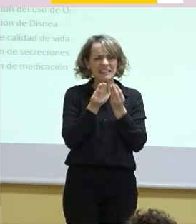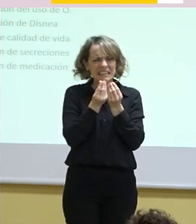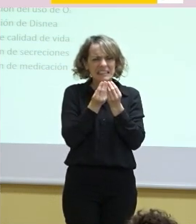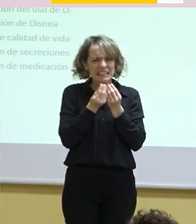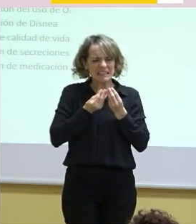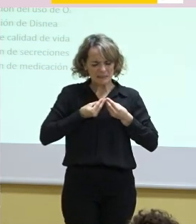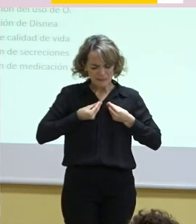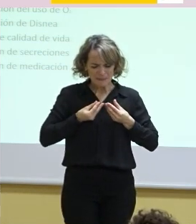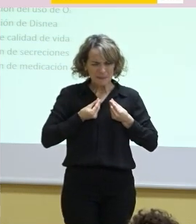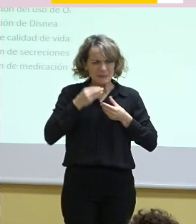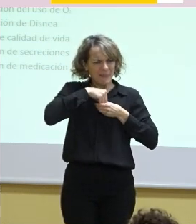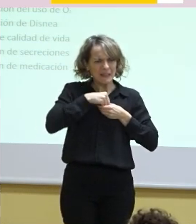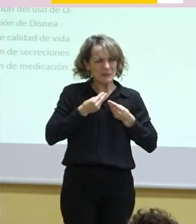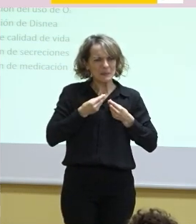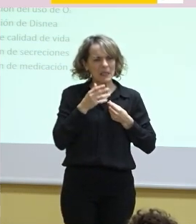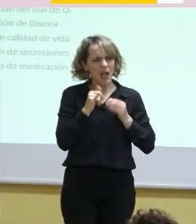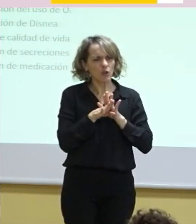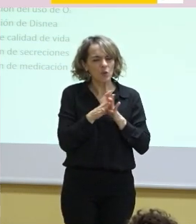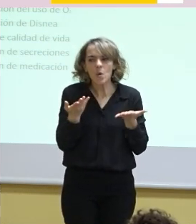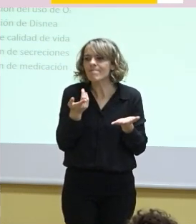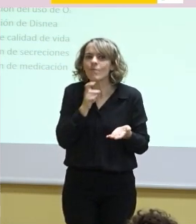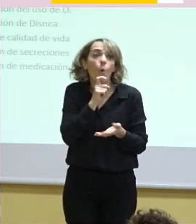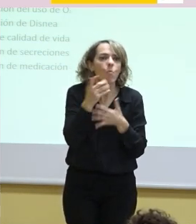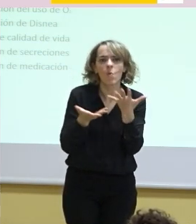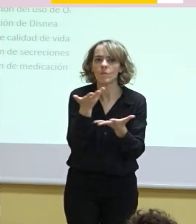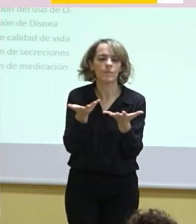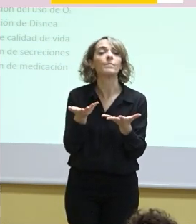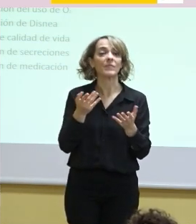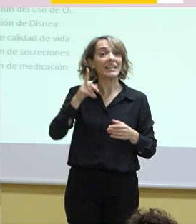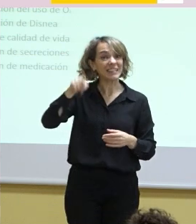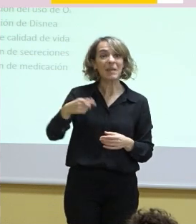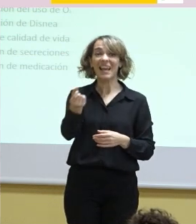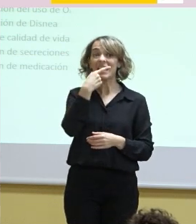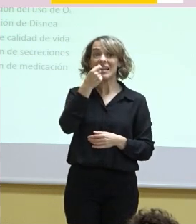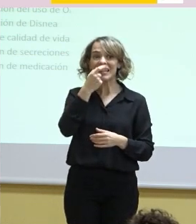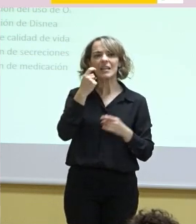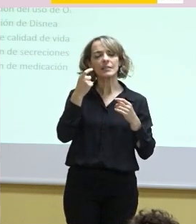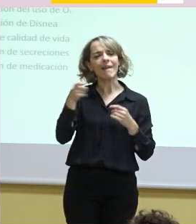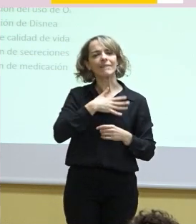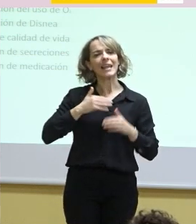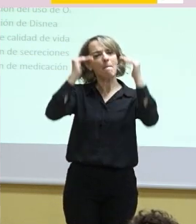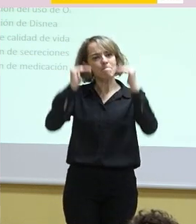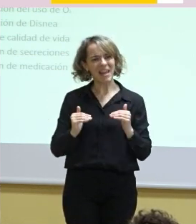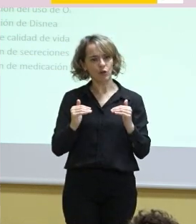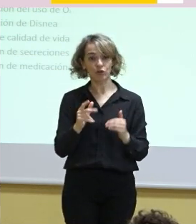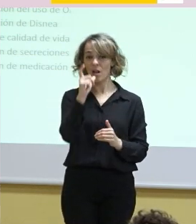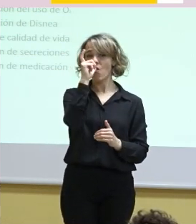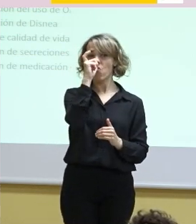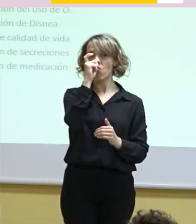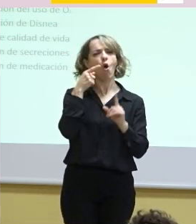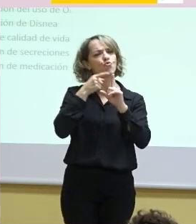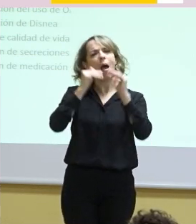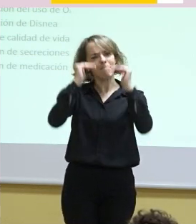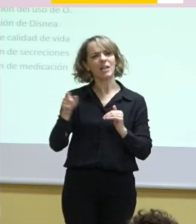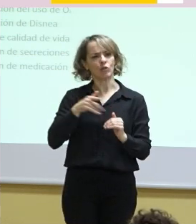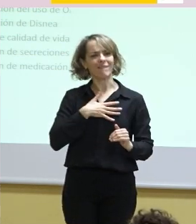cómo gestionarlas. Y por último, si fuese posible, reducción de la medicación, en este caso del broncodilatador,